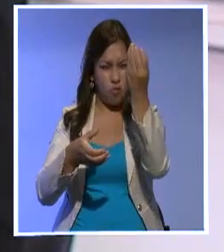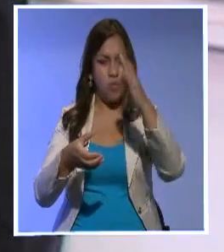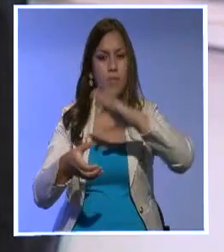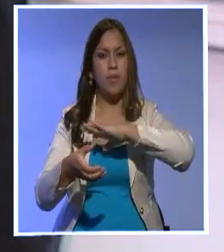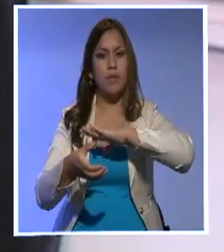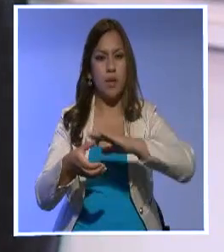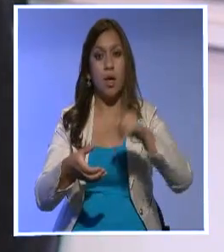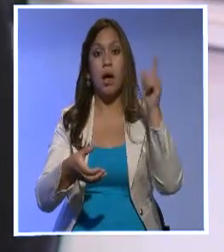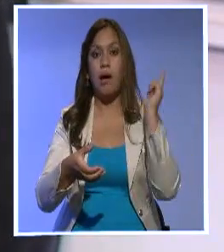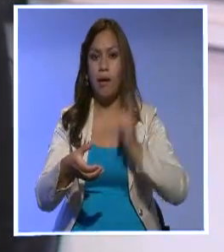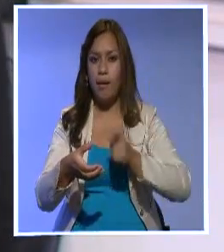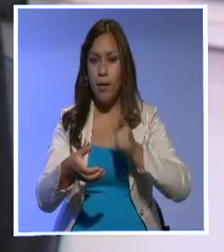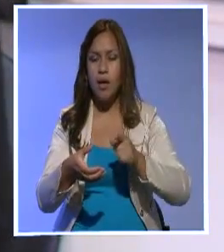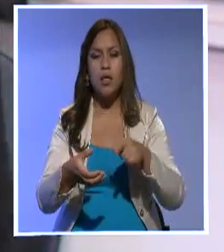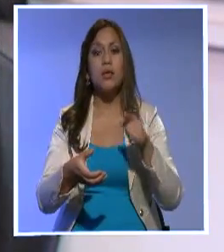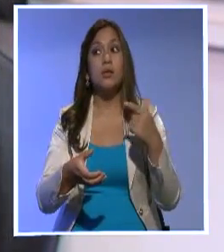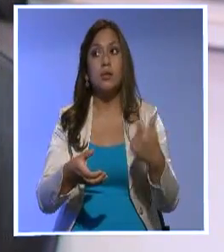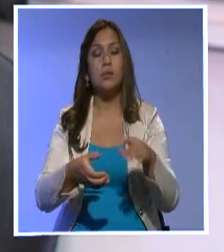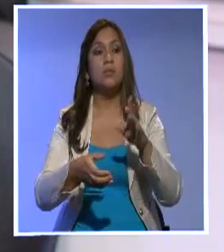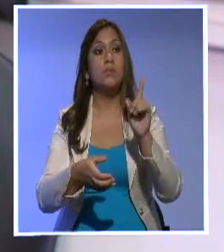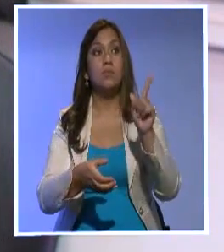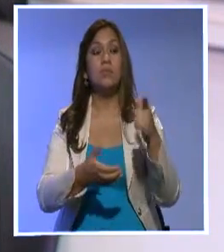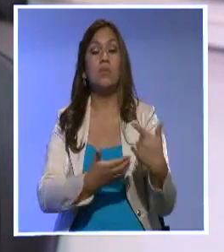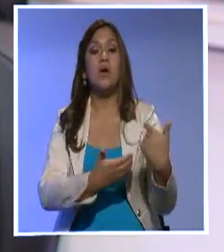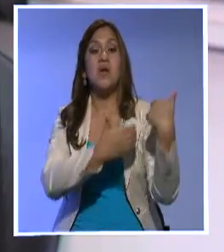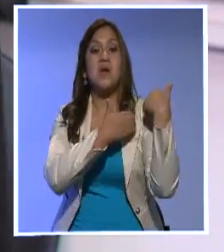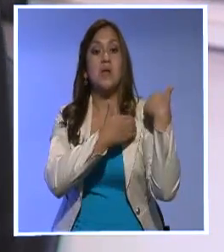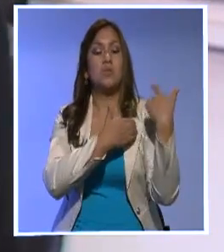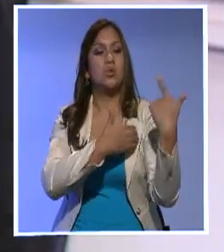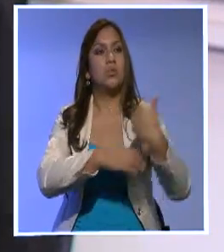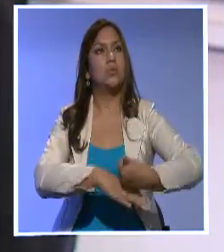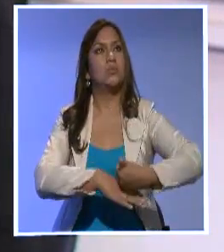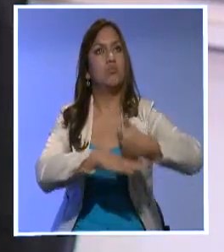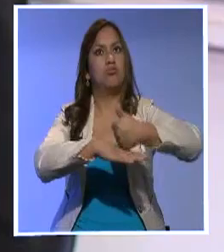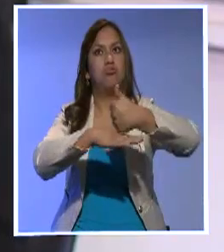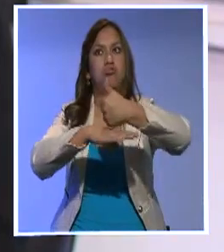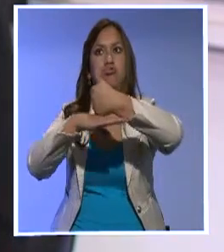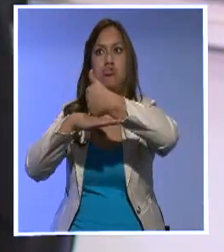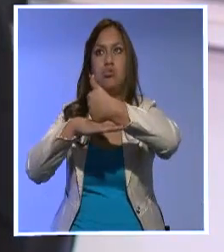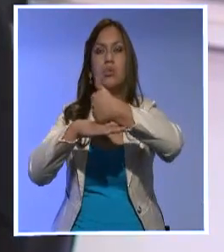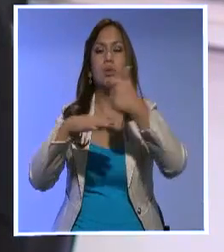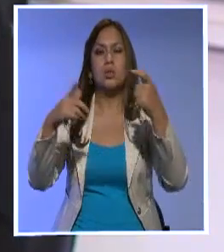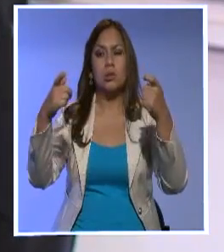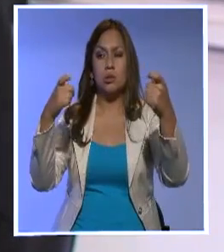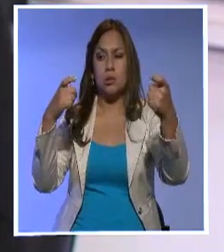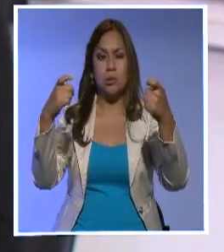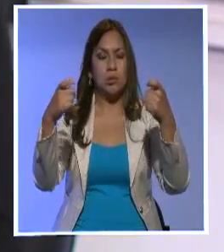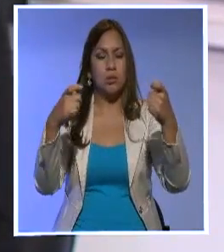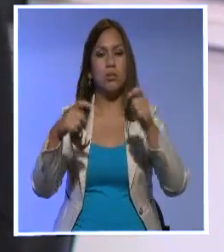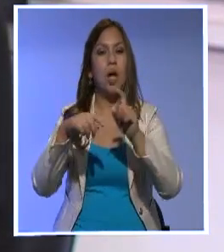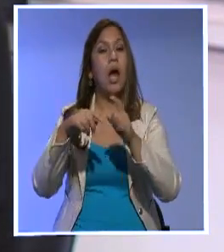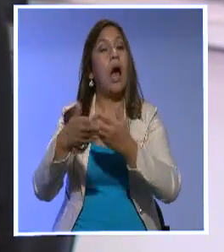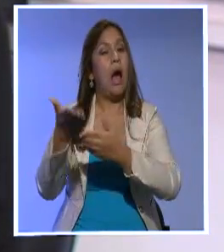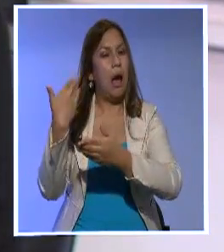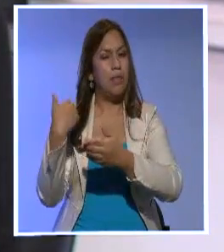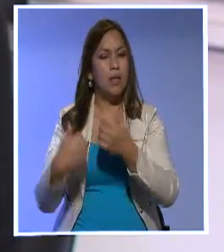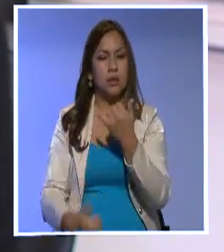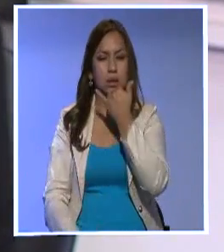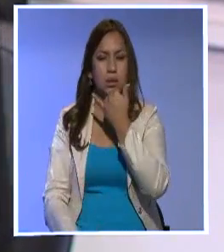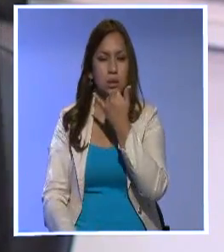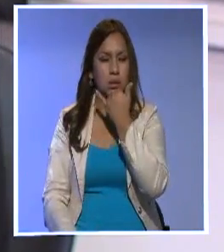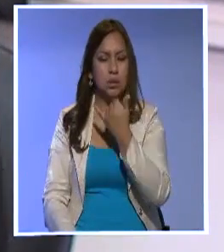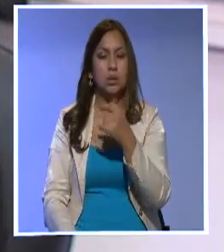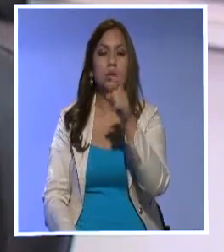paraísos fiscales fueron citados como responsables de autoridades de control para realmente tomar correctivos en ciertas irregularidades